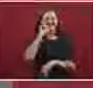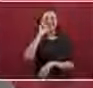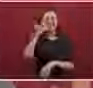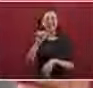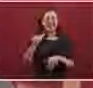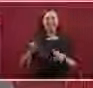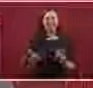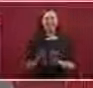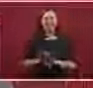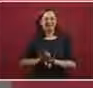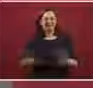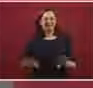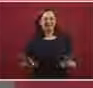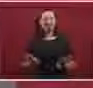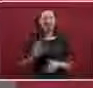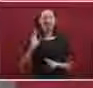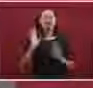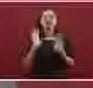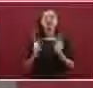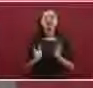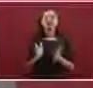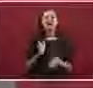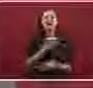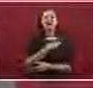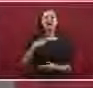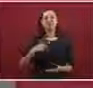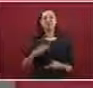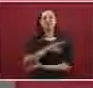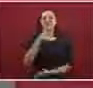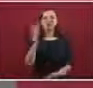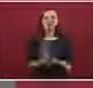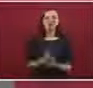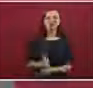Se tiene que acabar con la simulación.